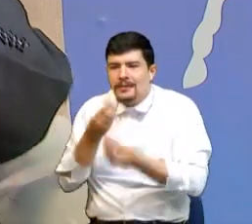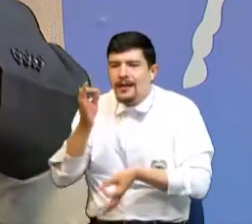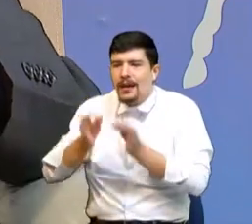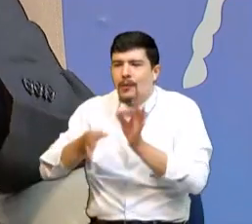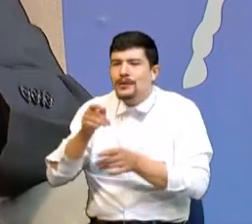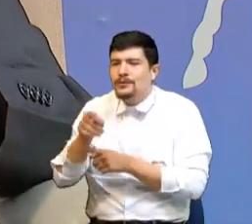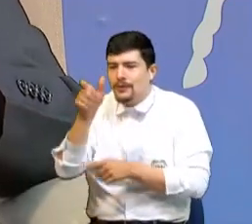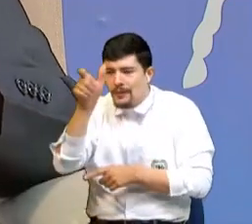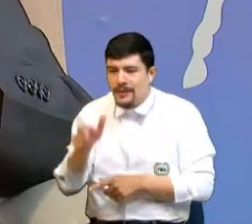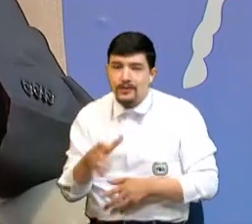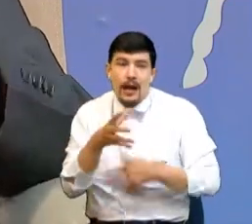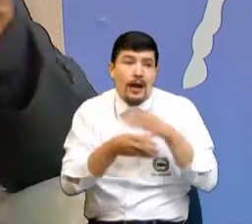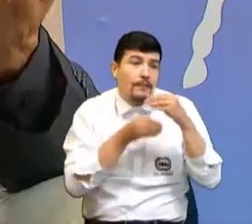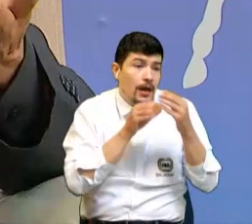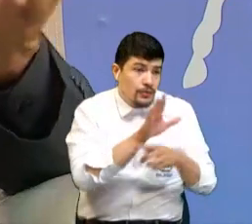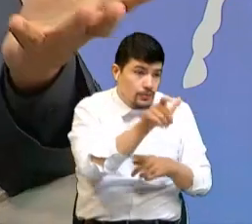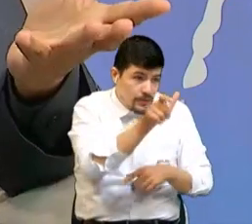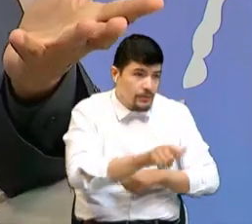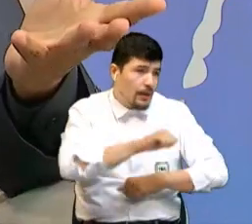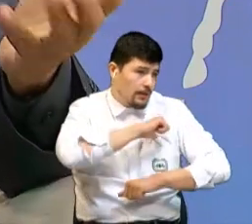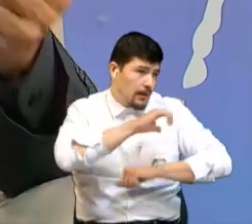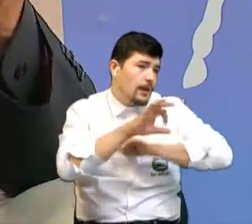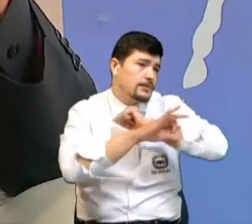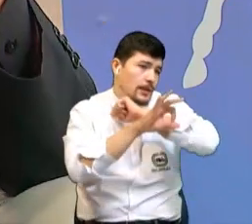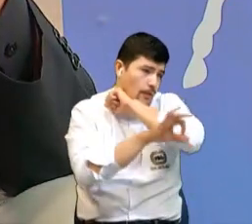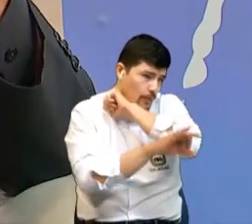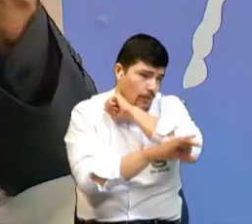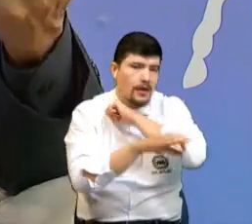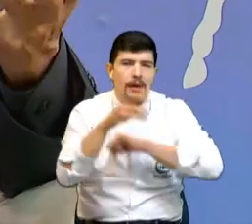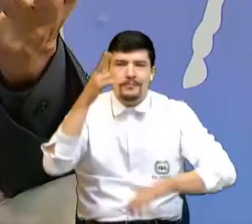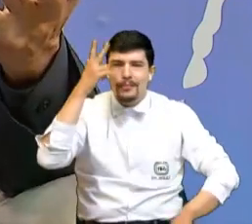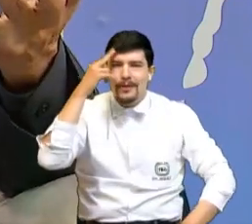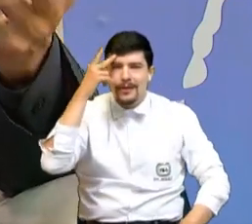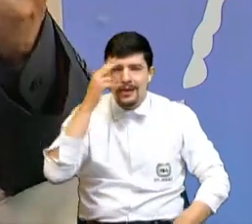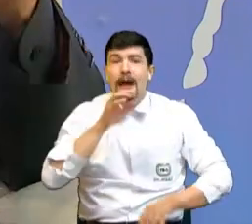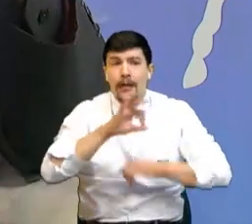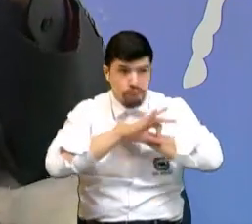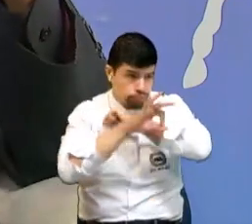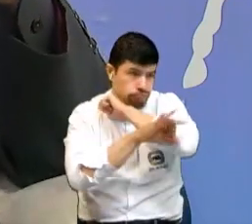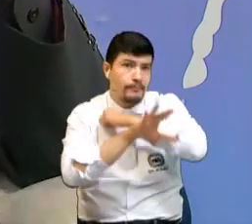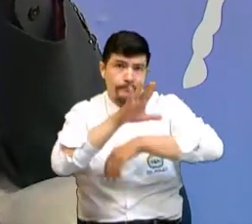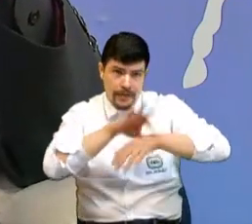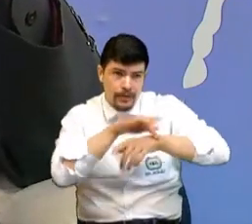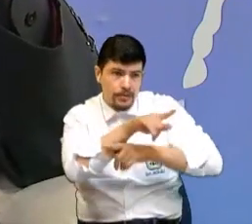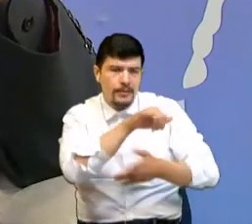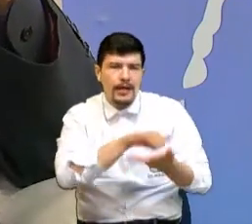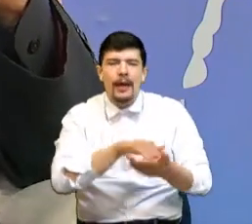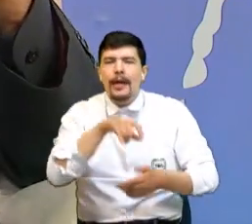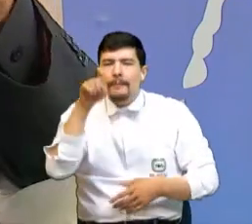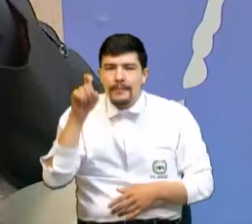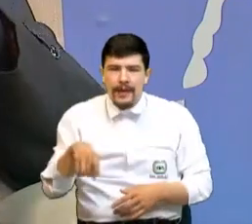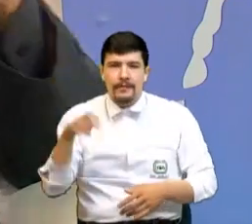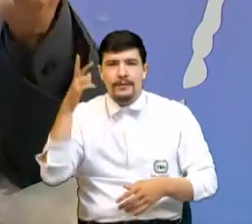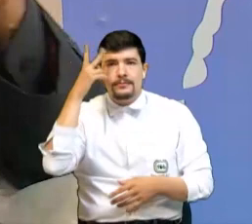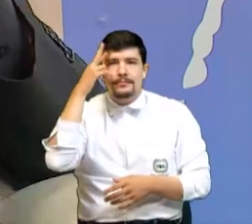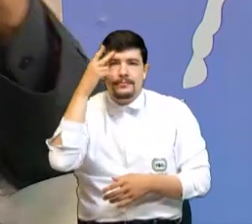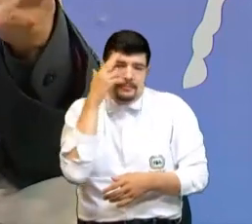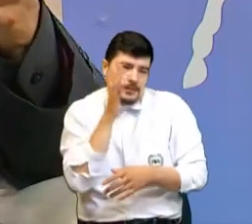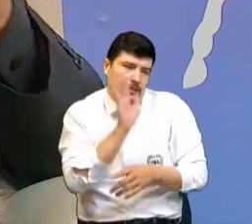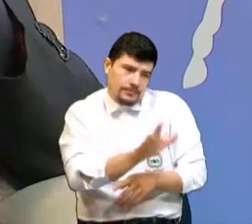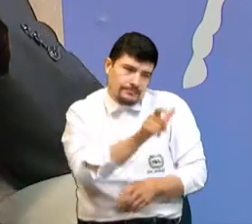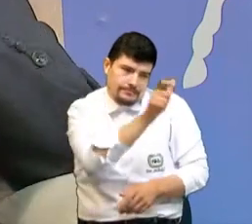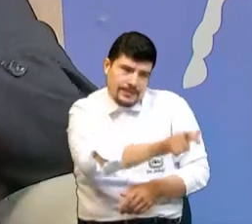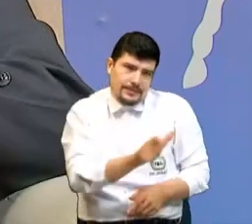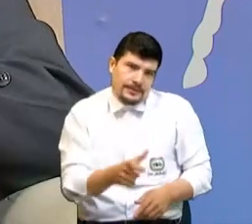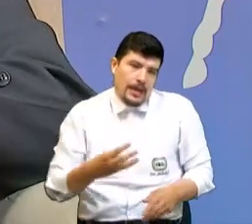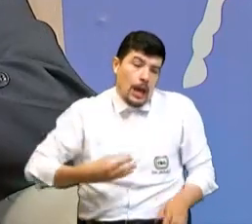Uh-huh. Tiene psicólogos, por supuesto, tiene psiquiatras, se debe presumir pues la